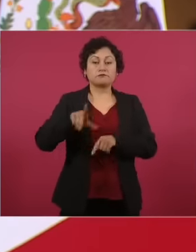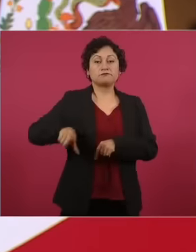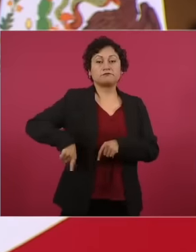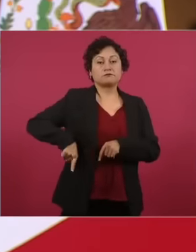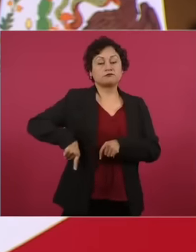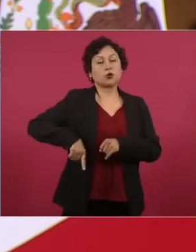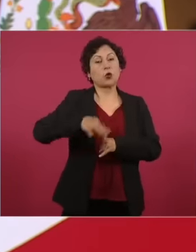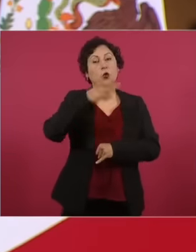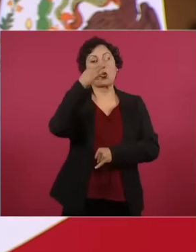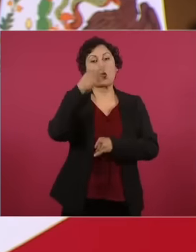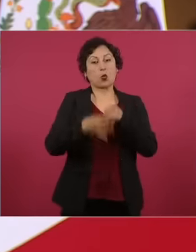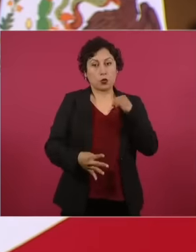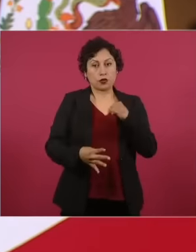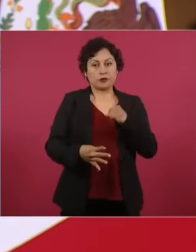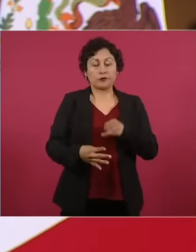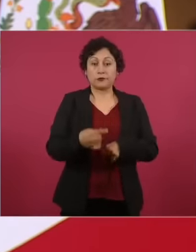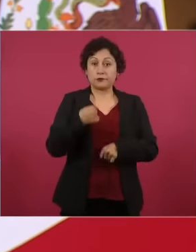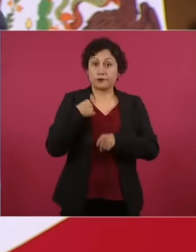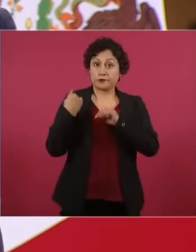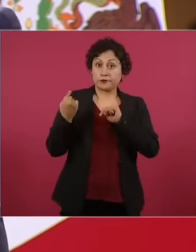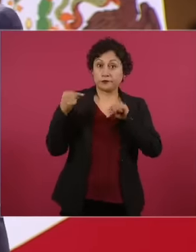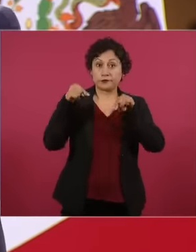más convencido que nunca